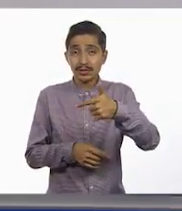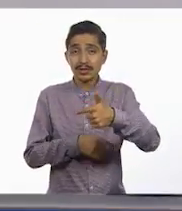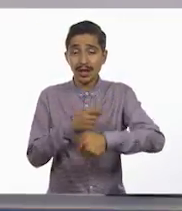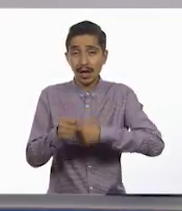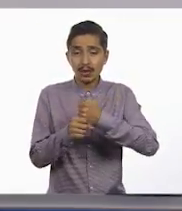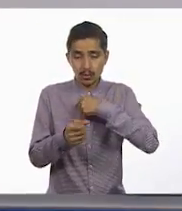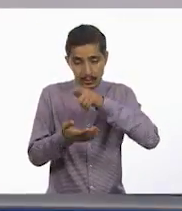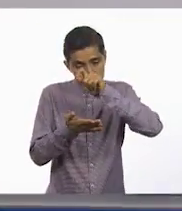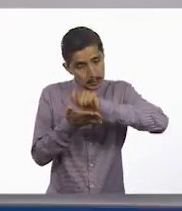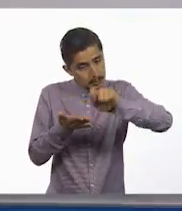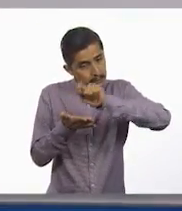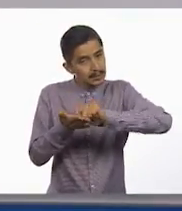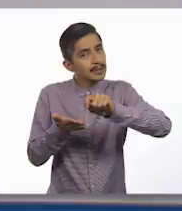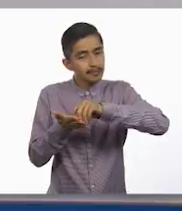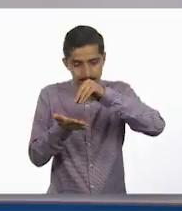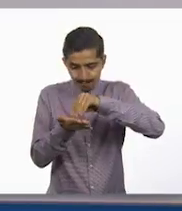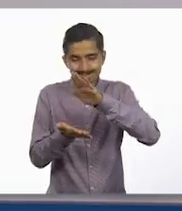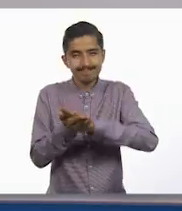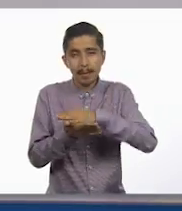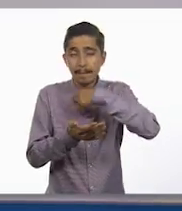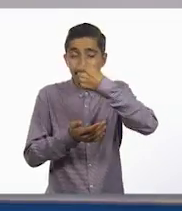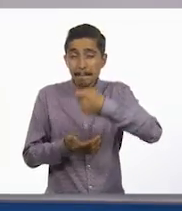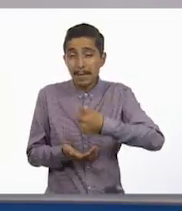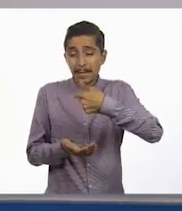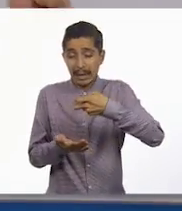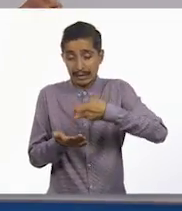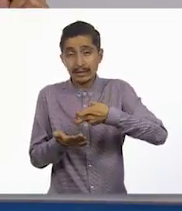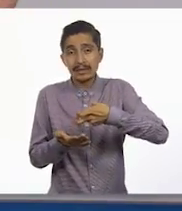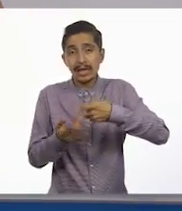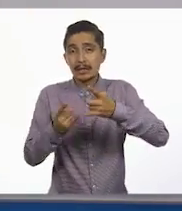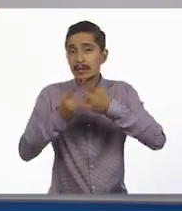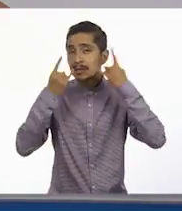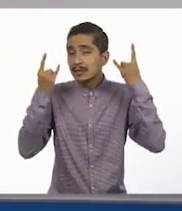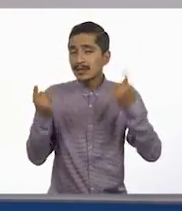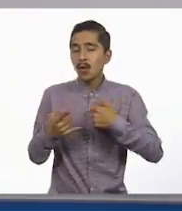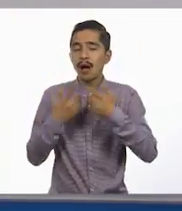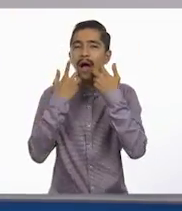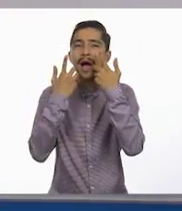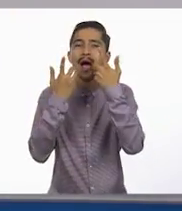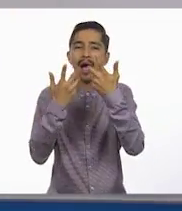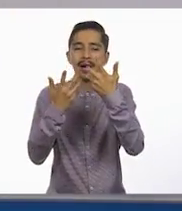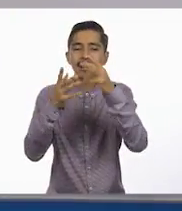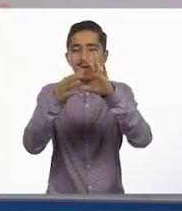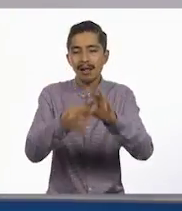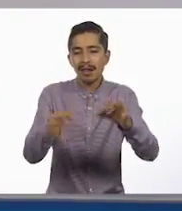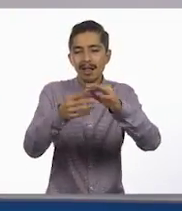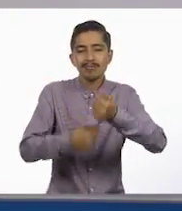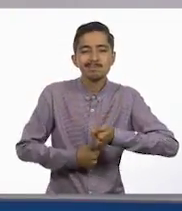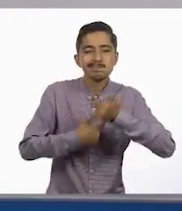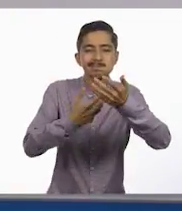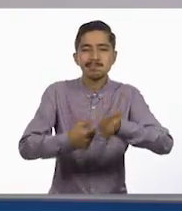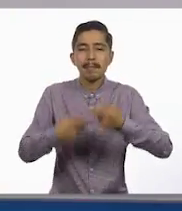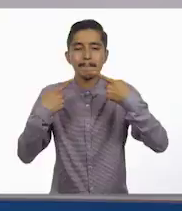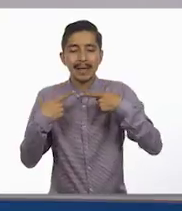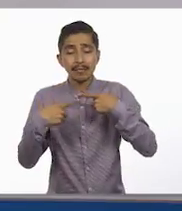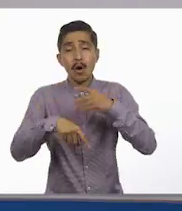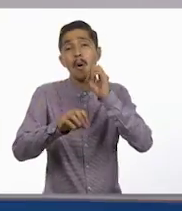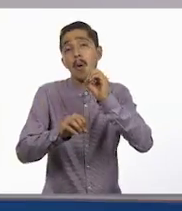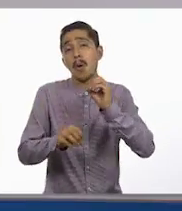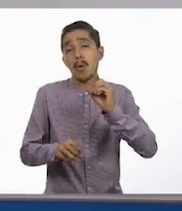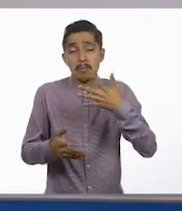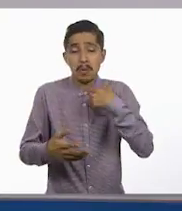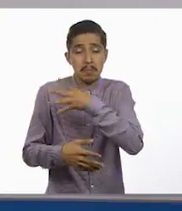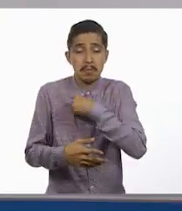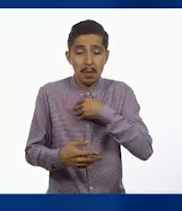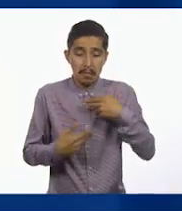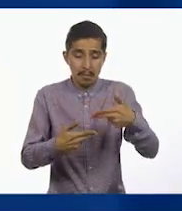nota de ella en mi diario y dije, esta es mi primera anécdota, una cosa que quiero contarle a las personas o a mis hijos y así